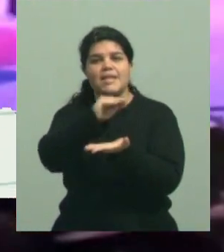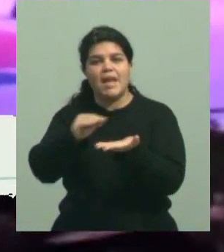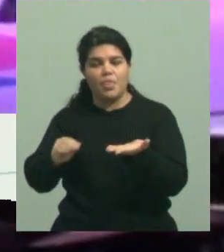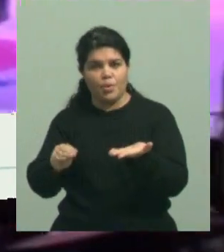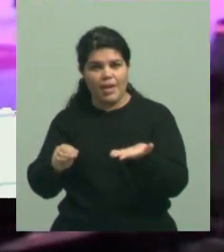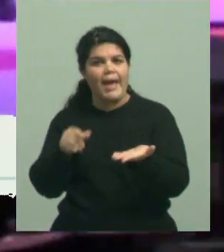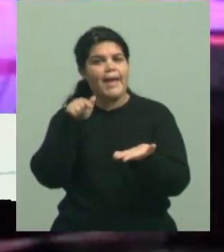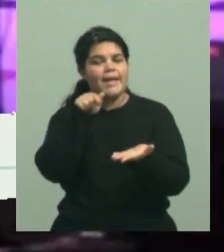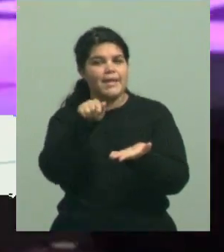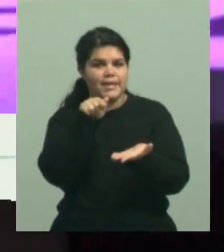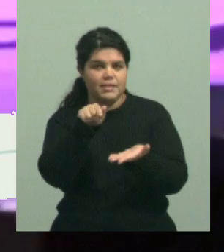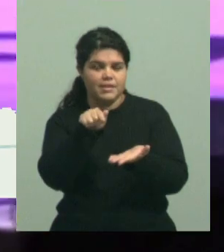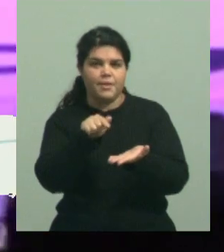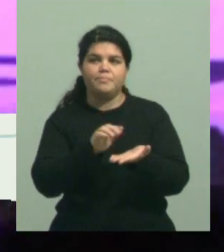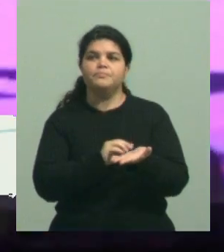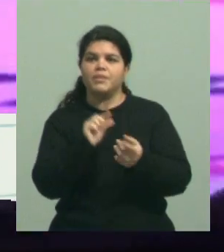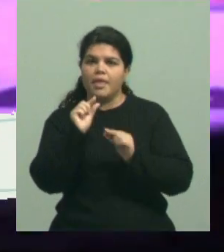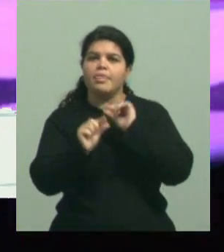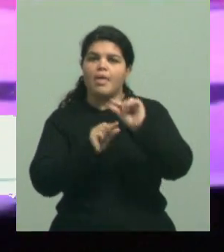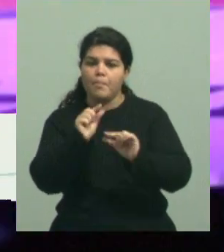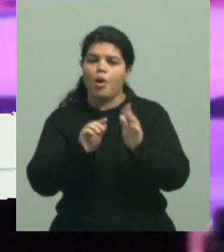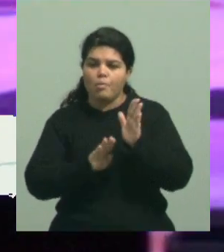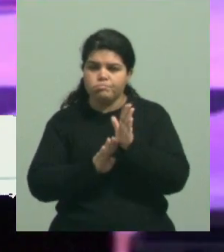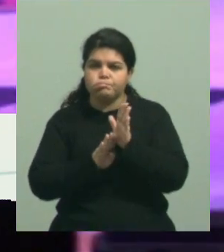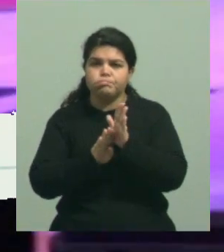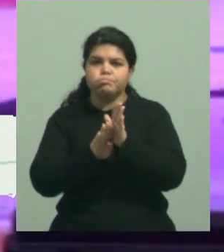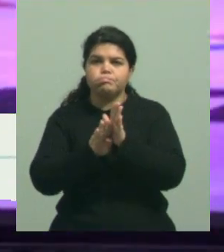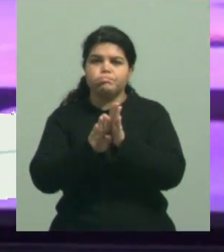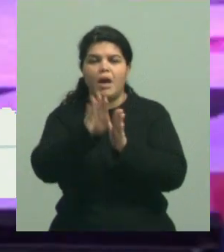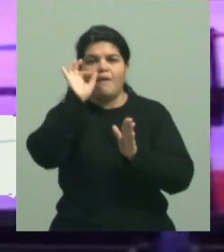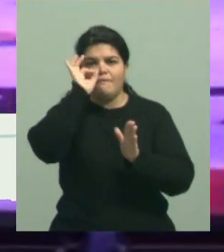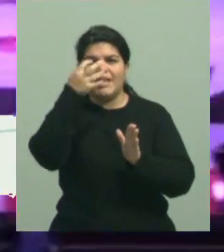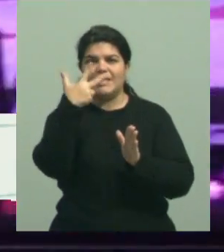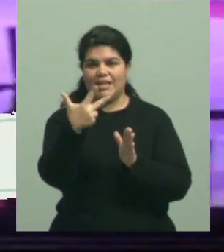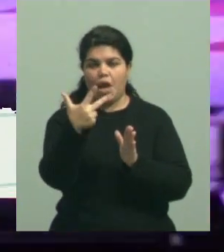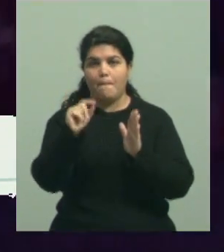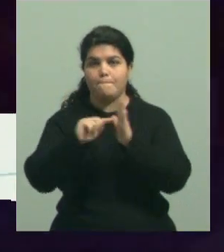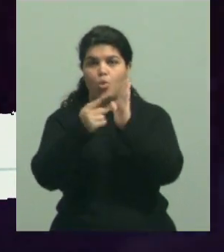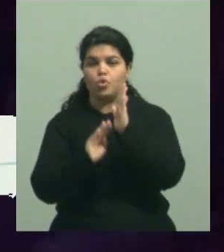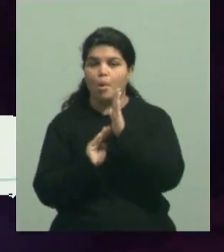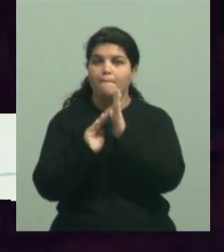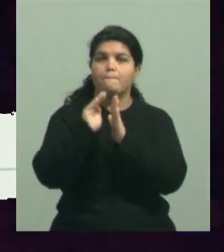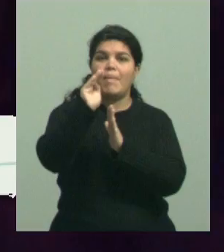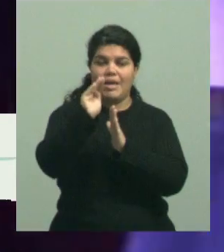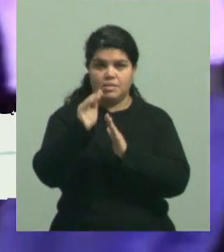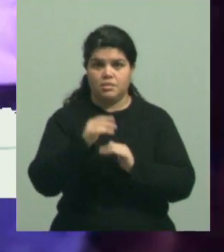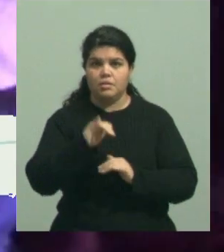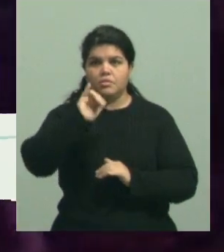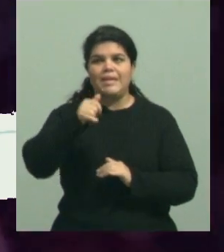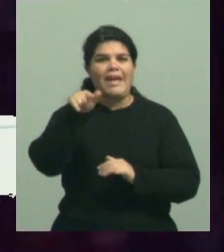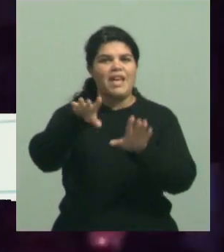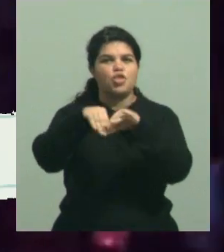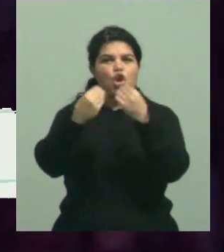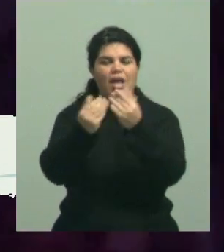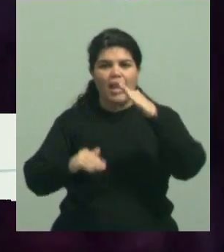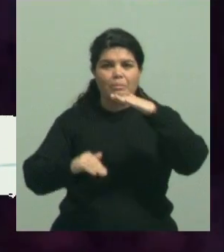que generó ha sido un crecimiento, podríamos decir, de 23 puntos hacia arriba. Llegó a tener un pico de 33,